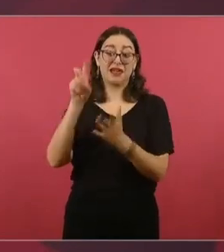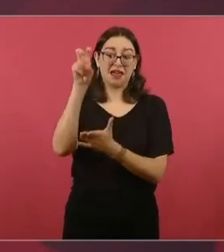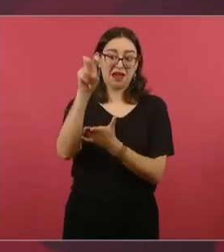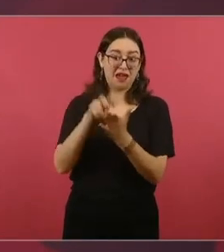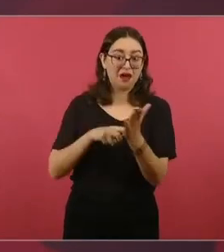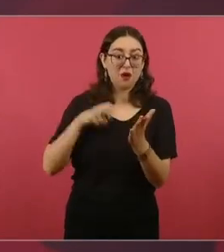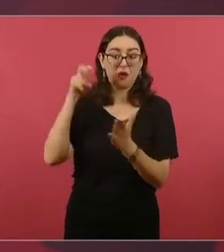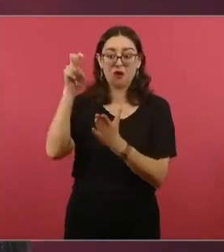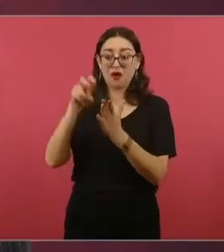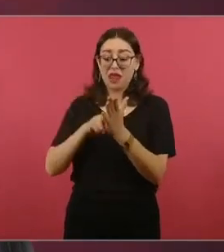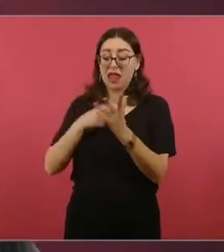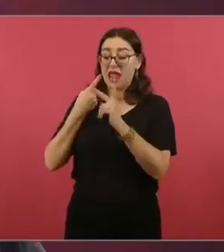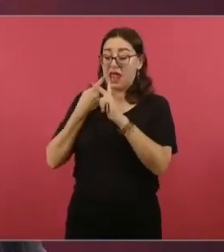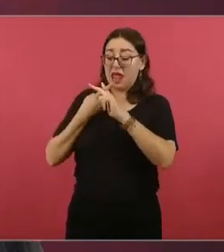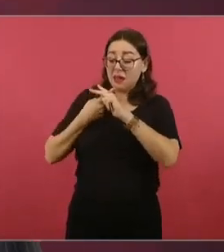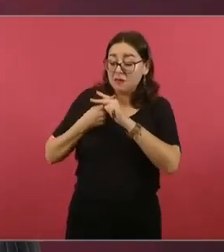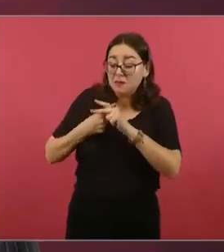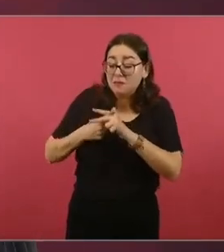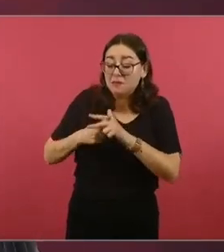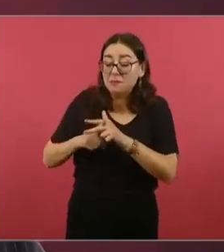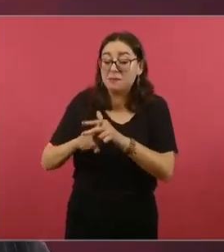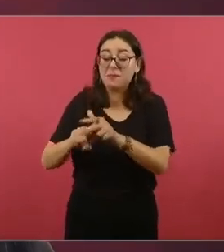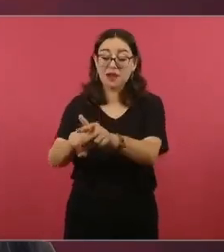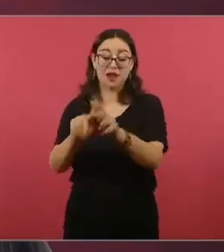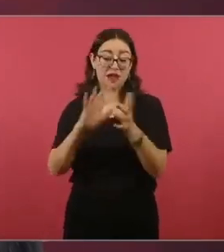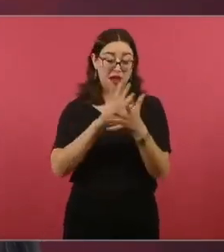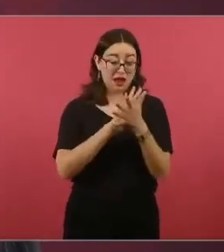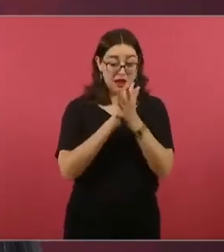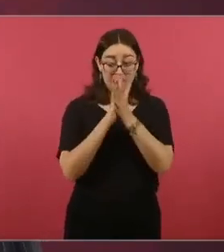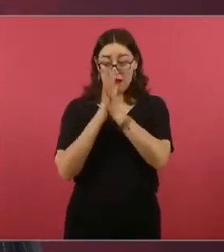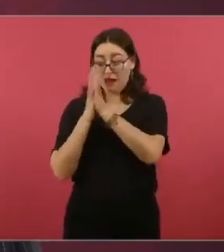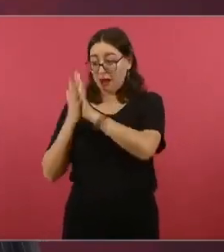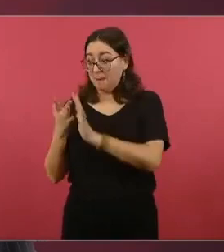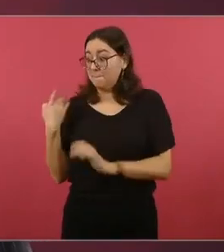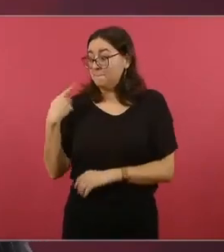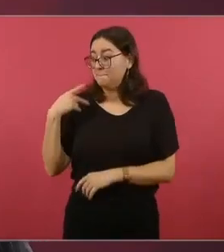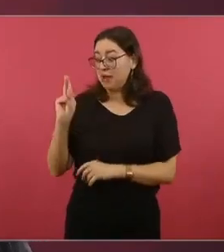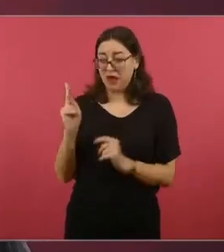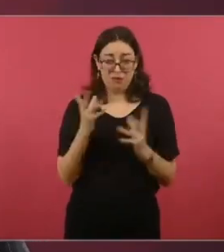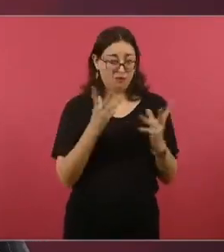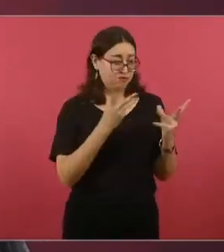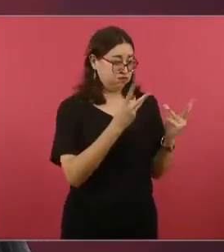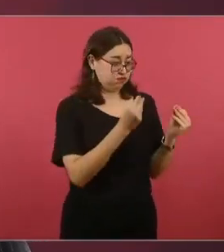que teníamos que definir con mucha claridad nuestras prioridades